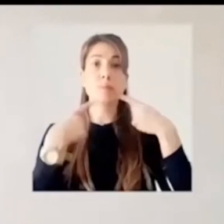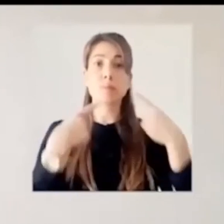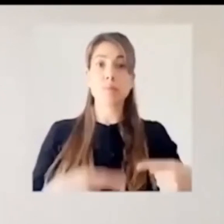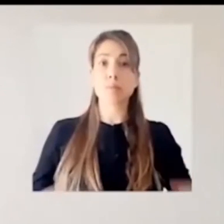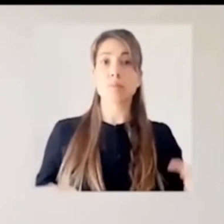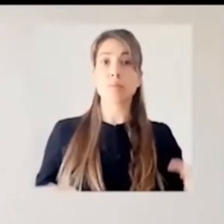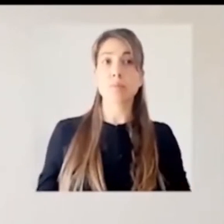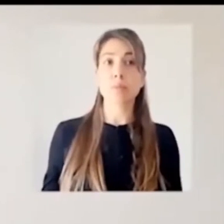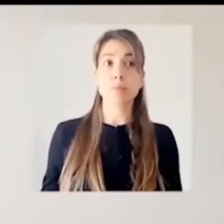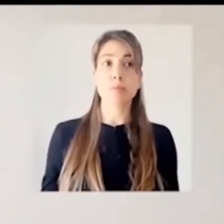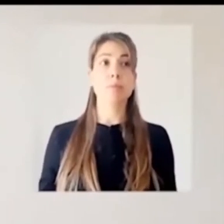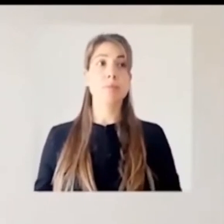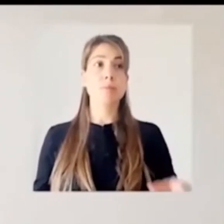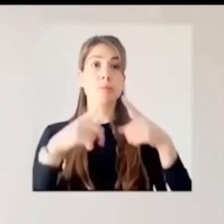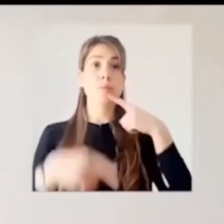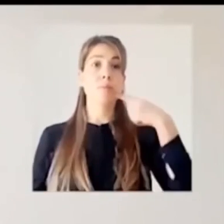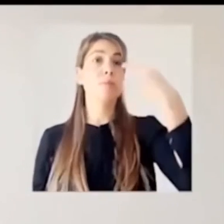Surge la necesidad